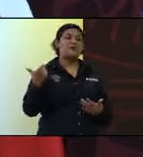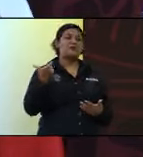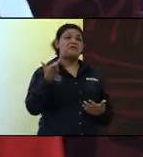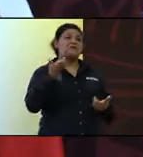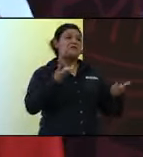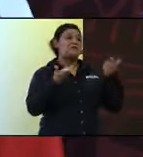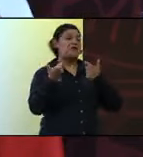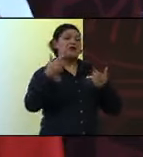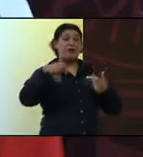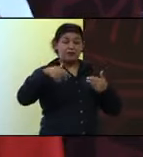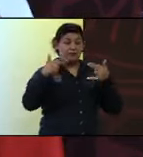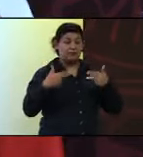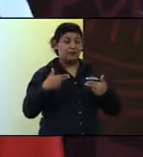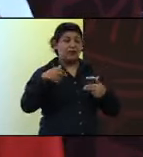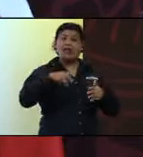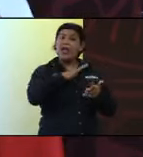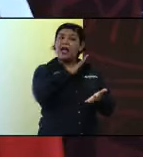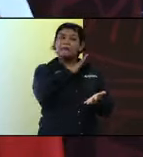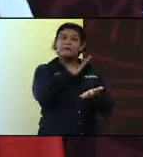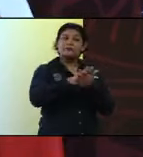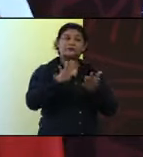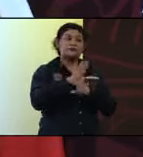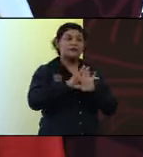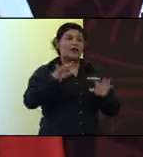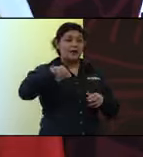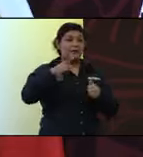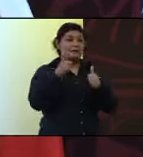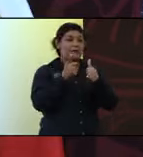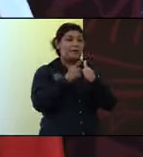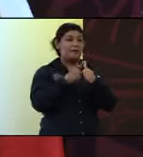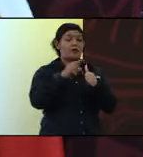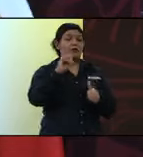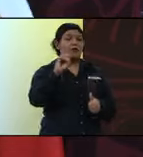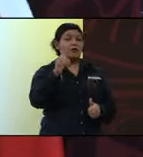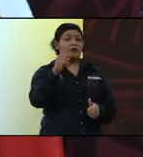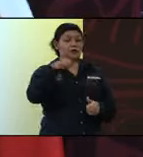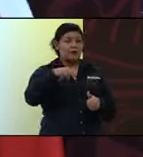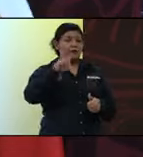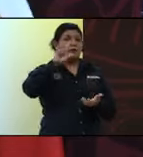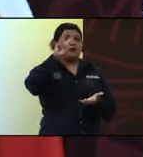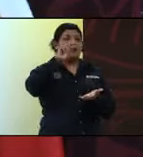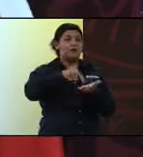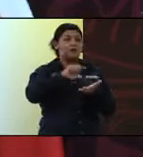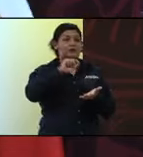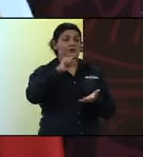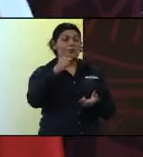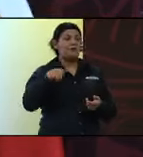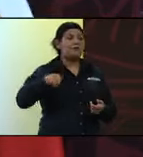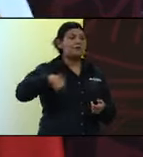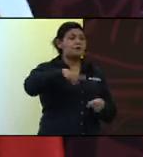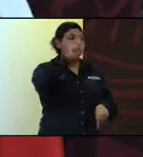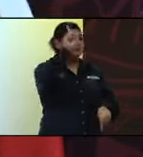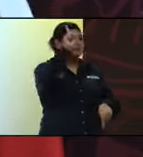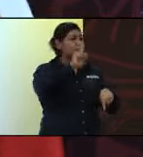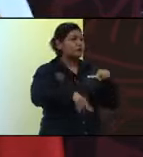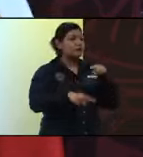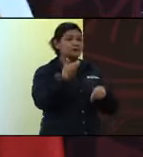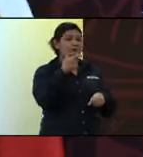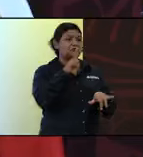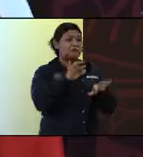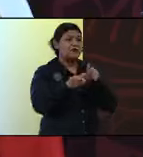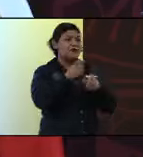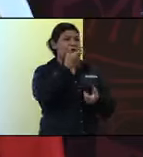eso ya se acabó, el 1 de octubre del año 2021, el primer acto de gobierno que hicimos fue ir a retirar la caja registradora